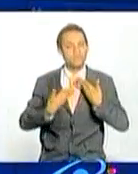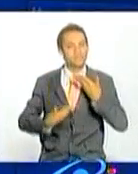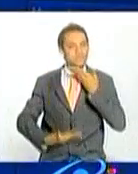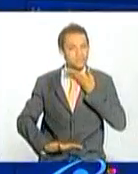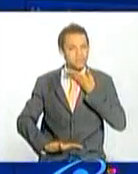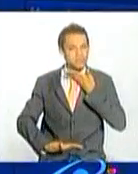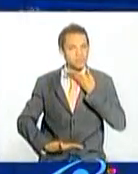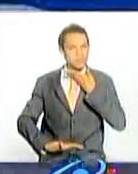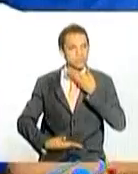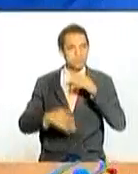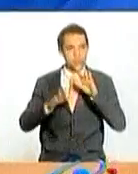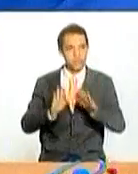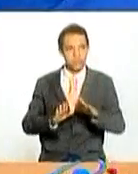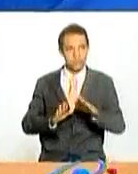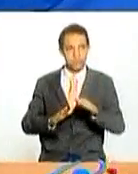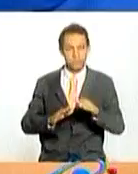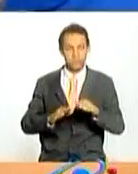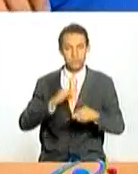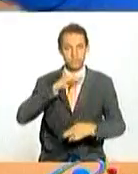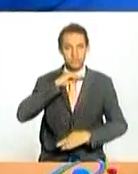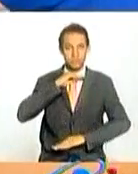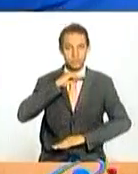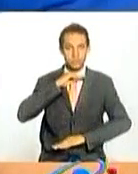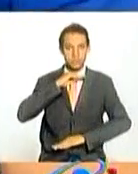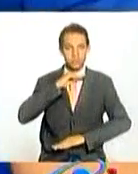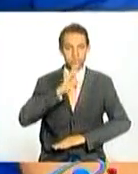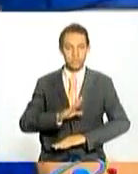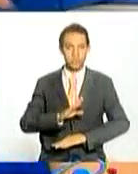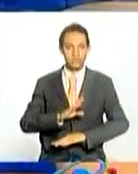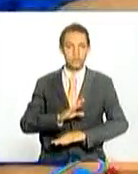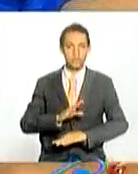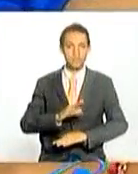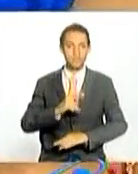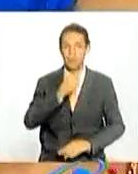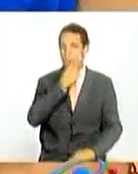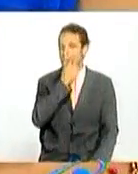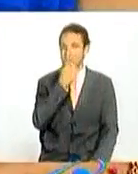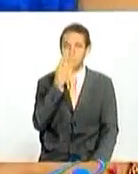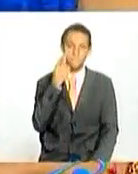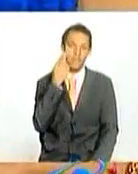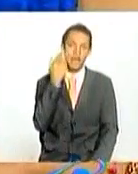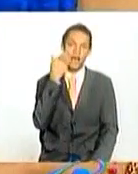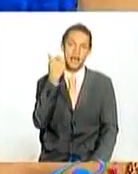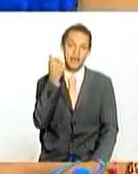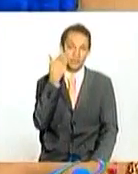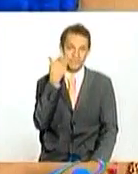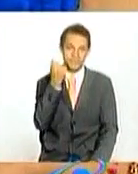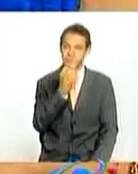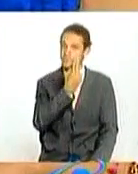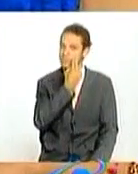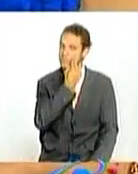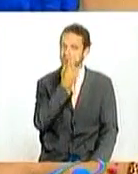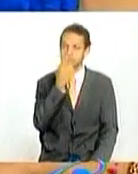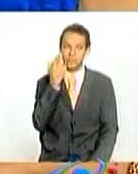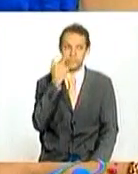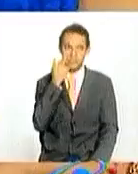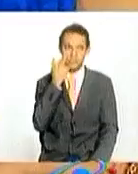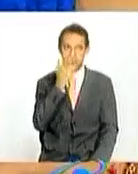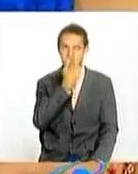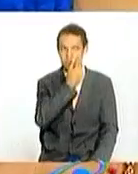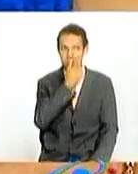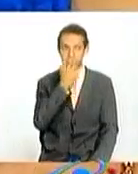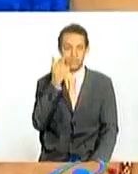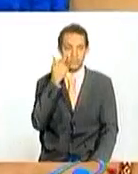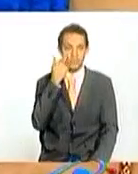parte del diagnóstico de la masa de senos. Muchas personas con prótesis, otras